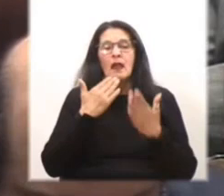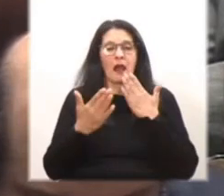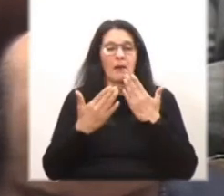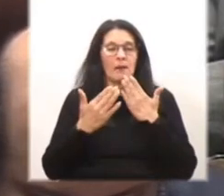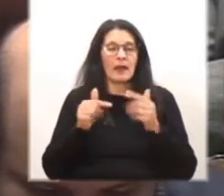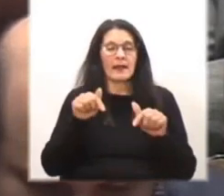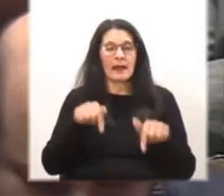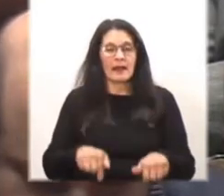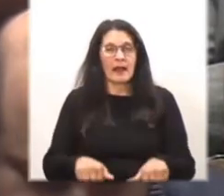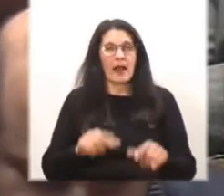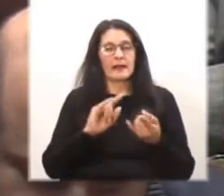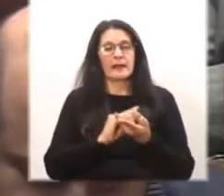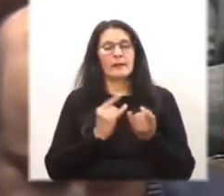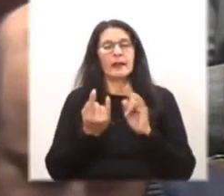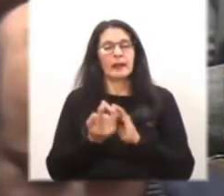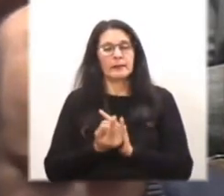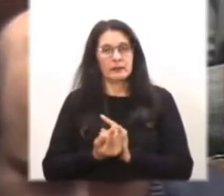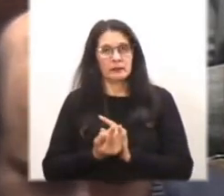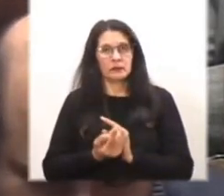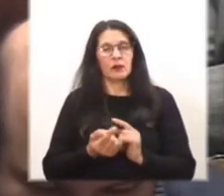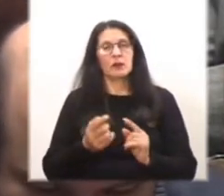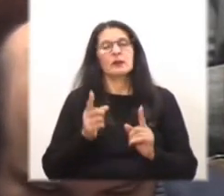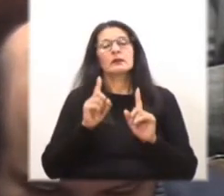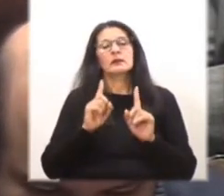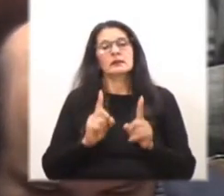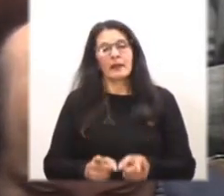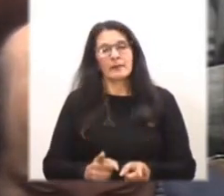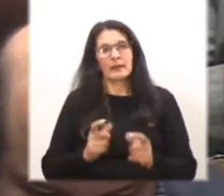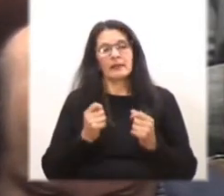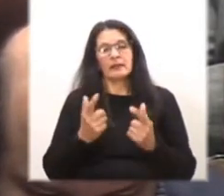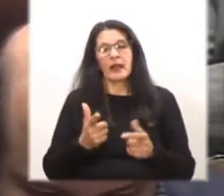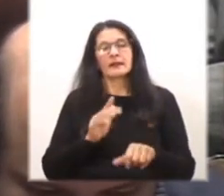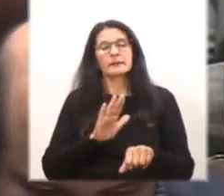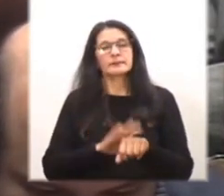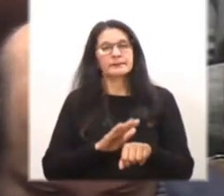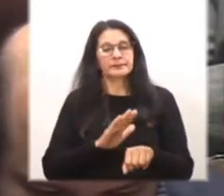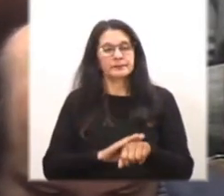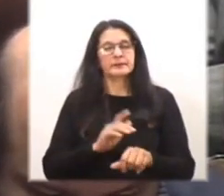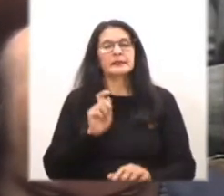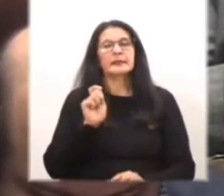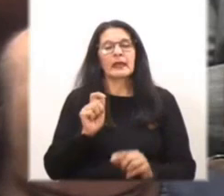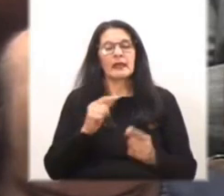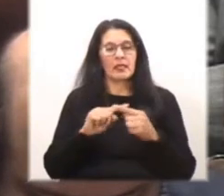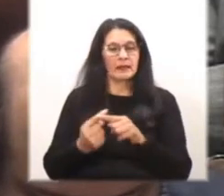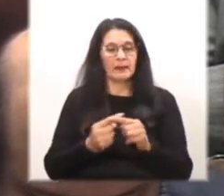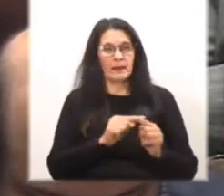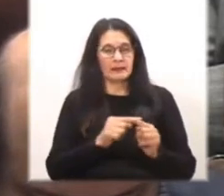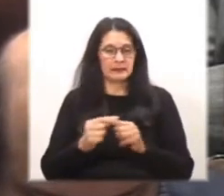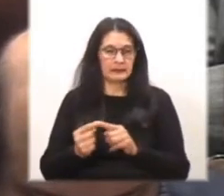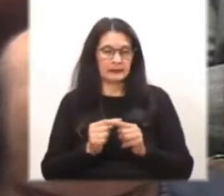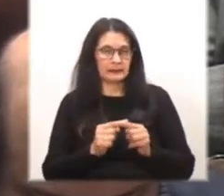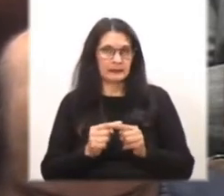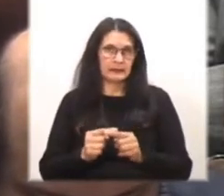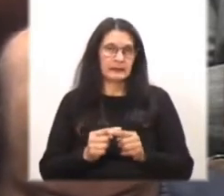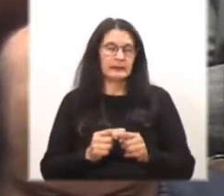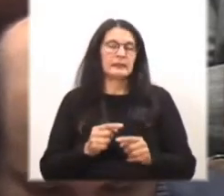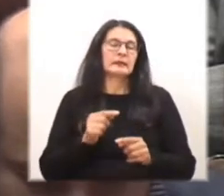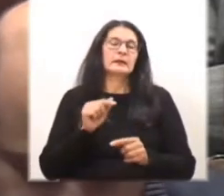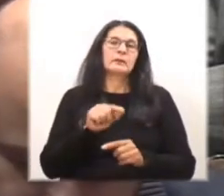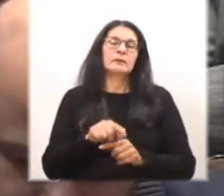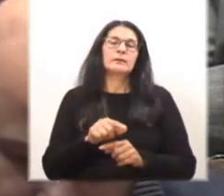este Parlamento también genera la certeza y la garantía de que el debate se va a dar en